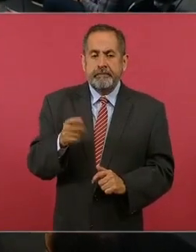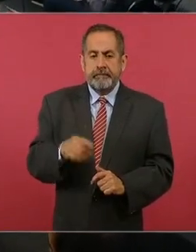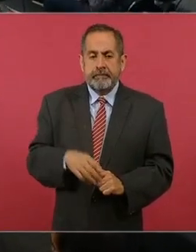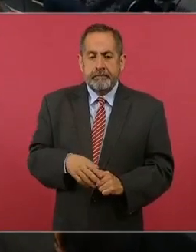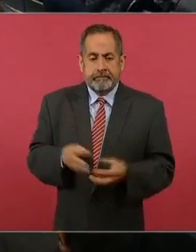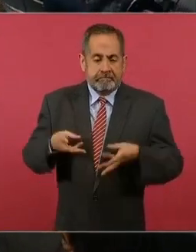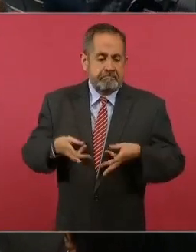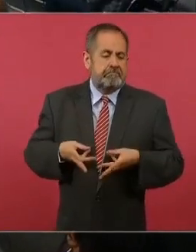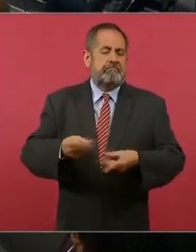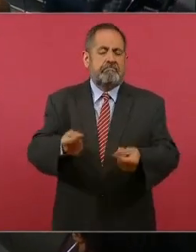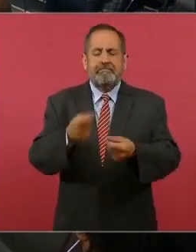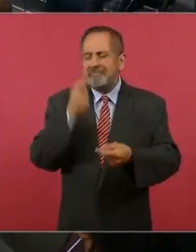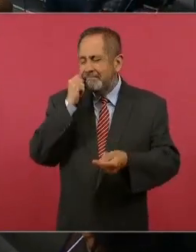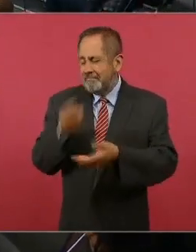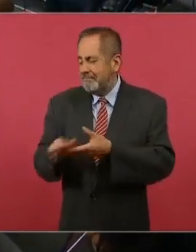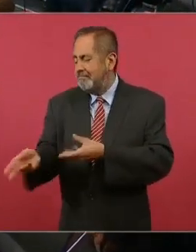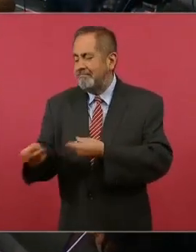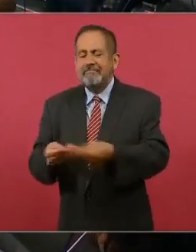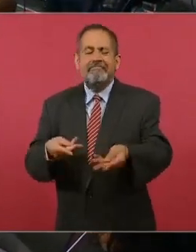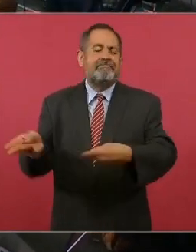el dinero del pueblo, hay que cuidarlo.